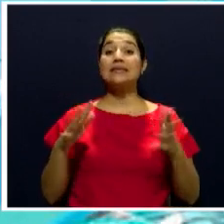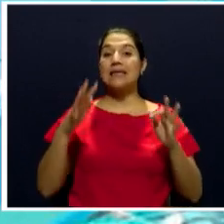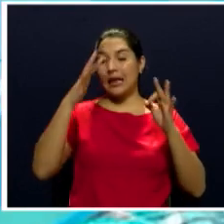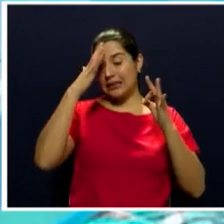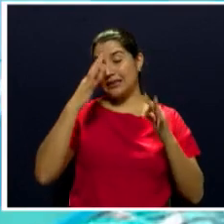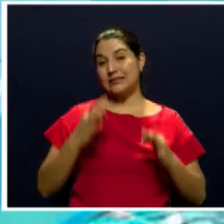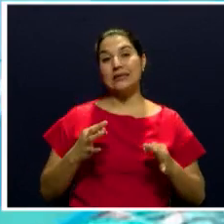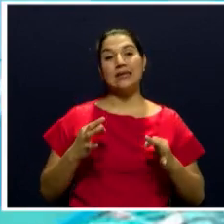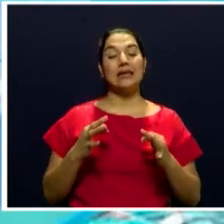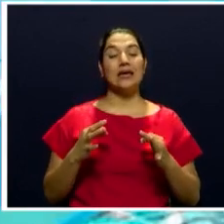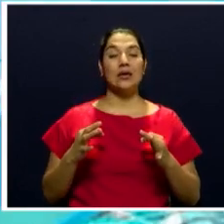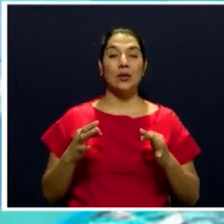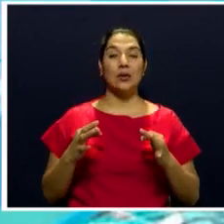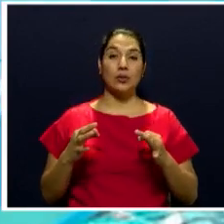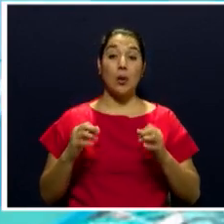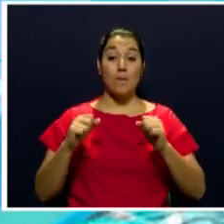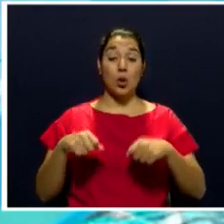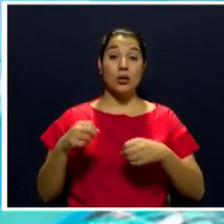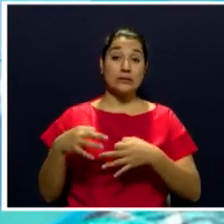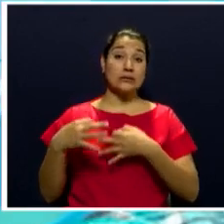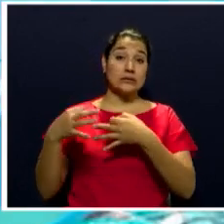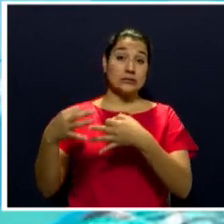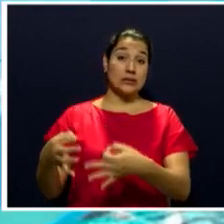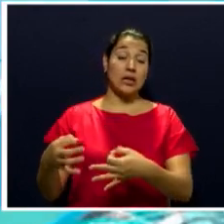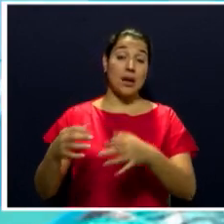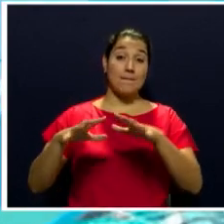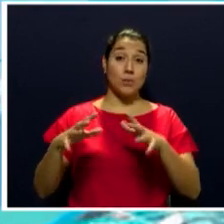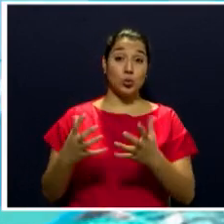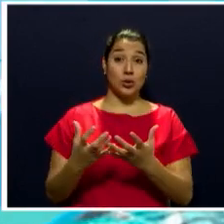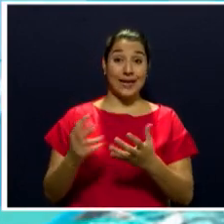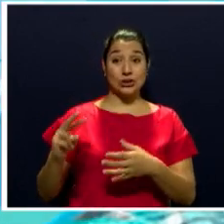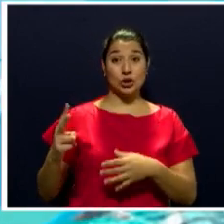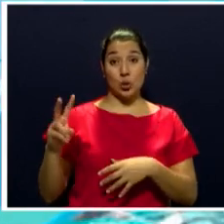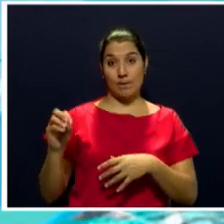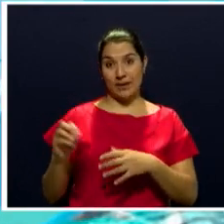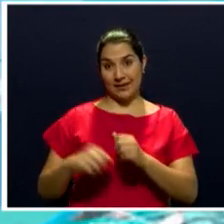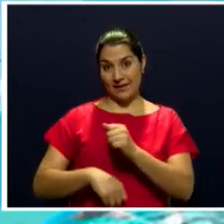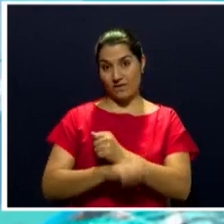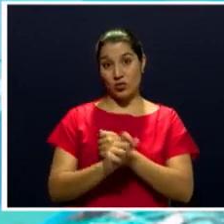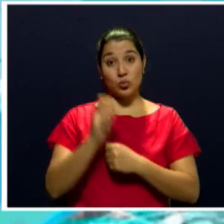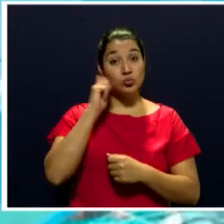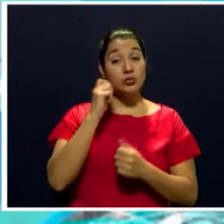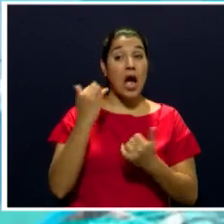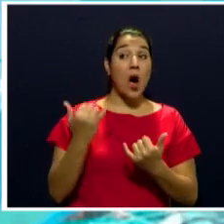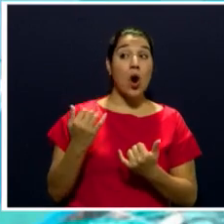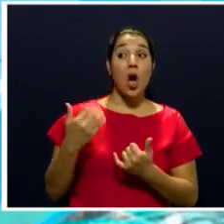decidido la posposición del Mundial Sub-20. Habrá que ver la nueva fecha.